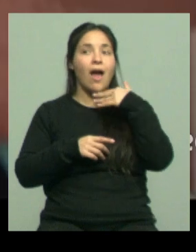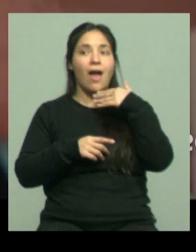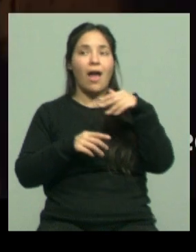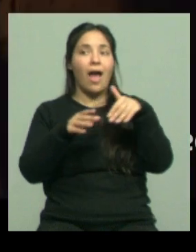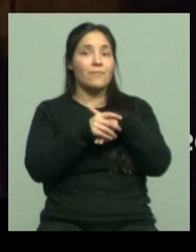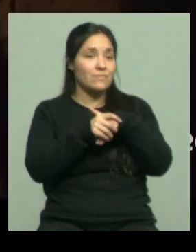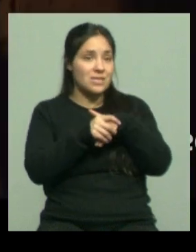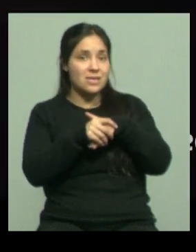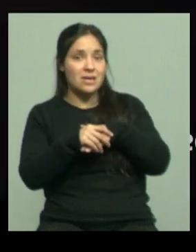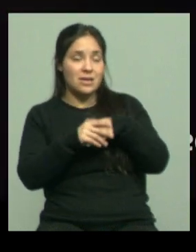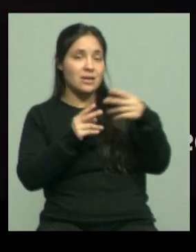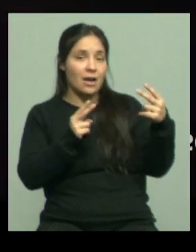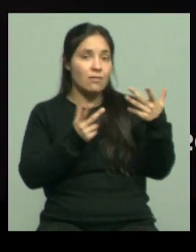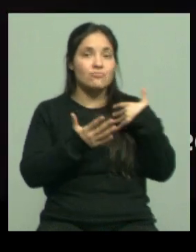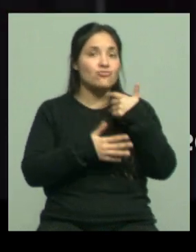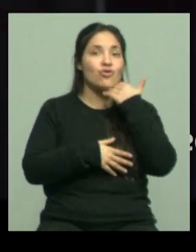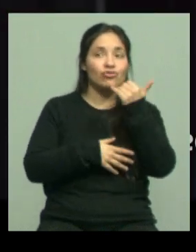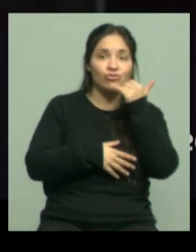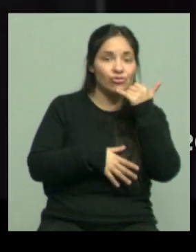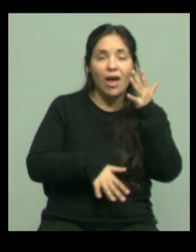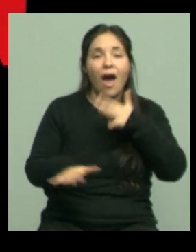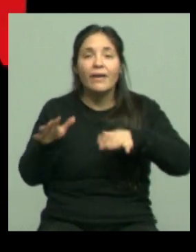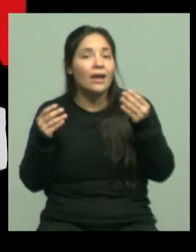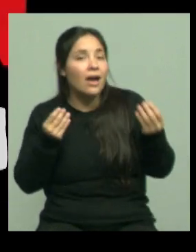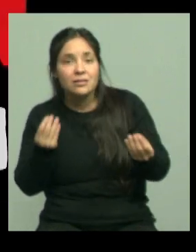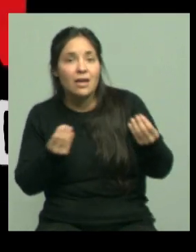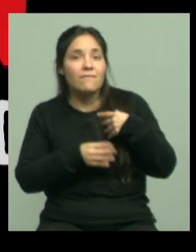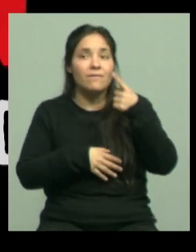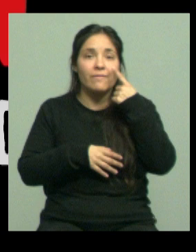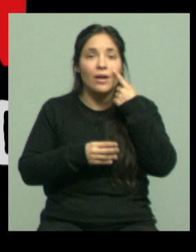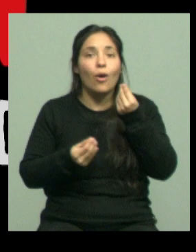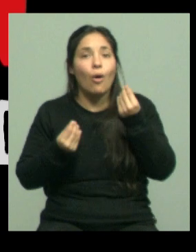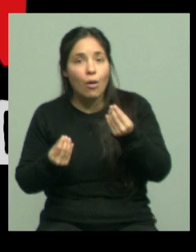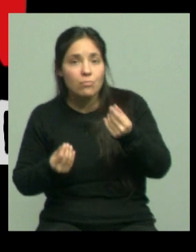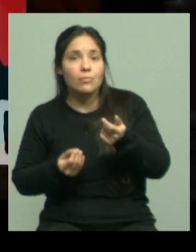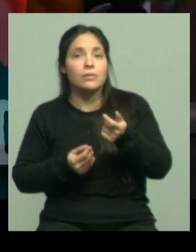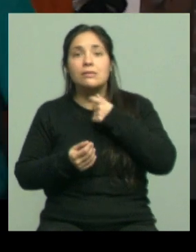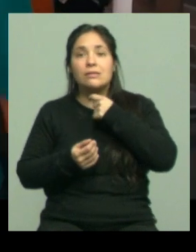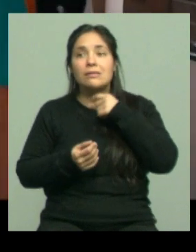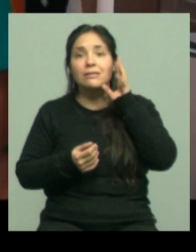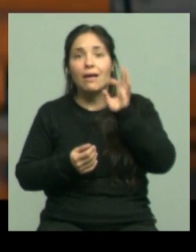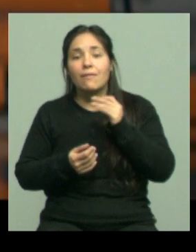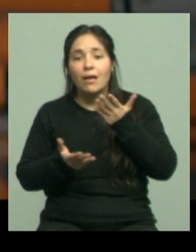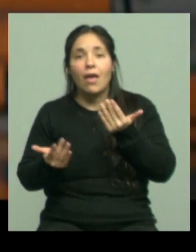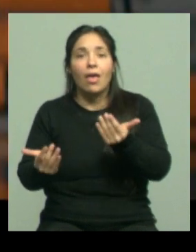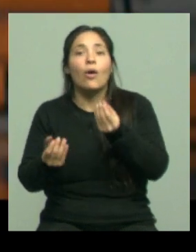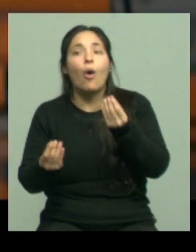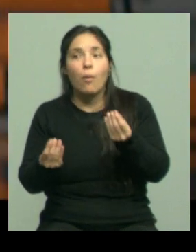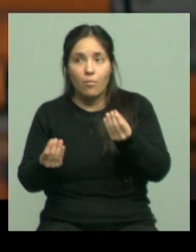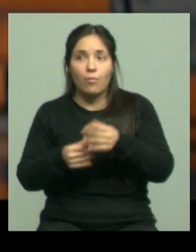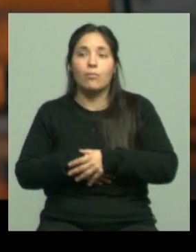eso, el no saber qué hacer a los 30, no saber cómo vivir y querer que alguien te dé todas las respuestas. Muy bueno. Bueno, vamos